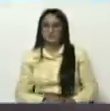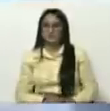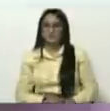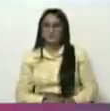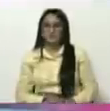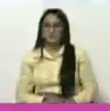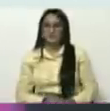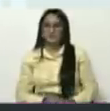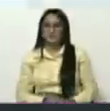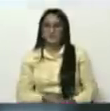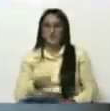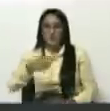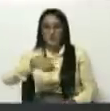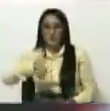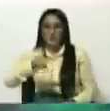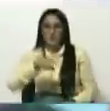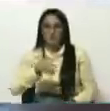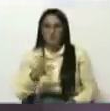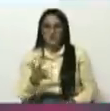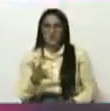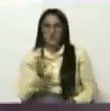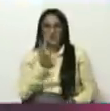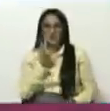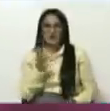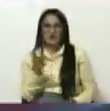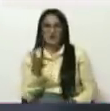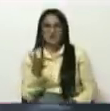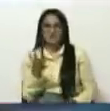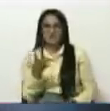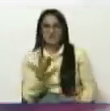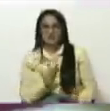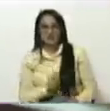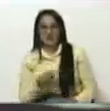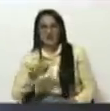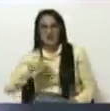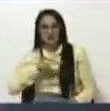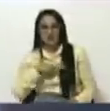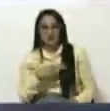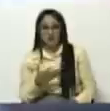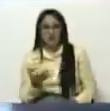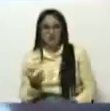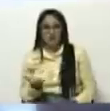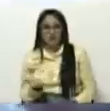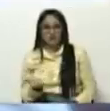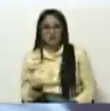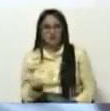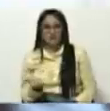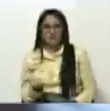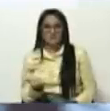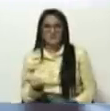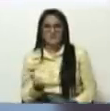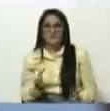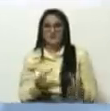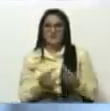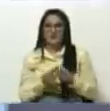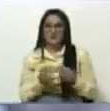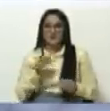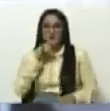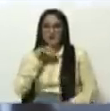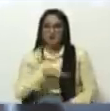Ustedes no verán la frustración que nosotros vivimos. De ustedes es la